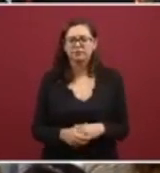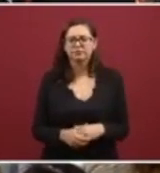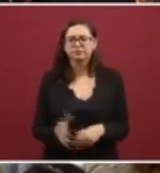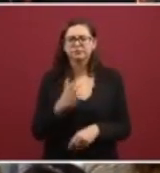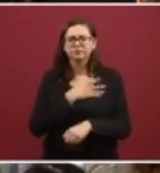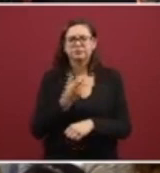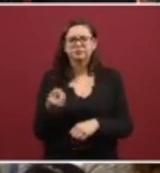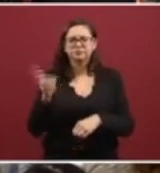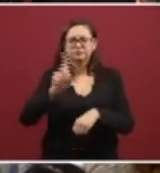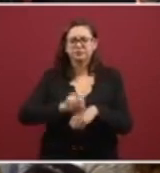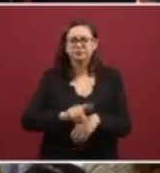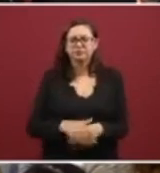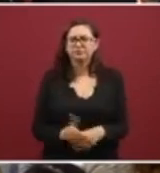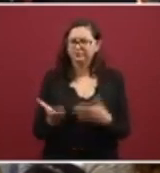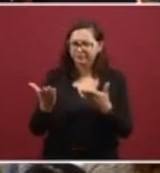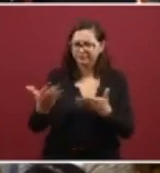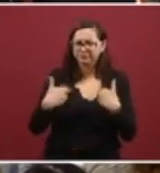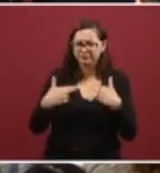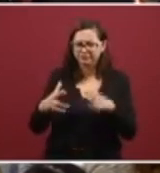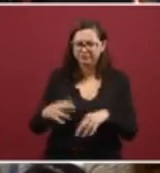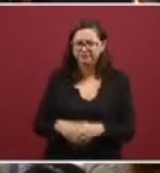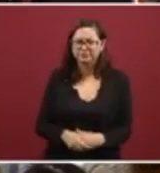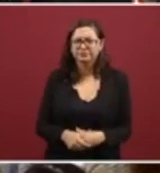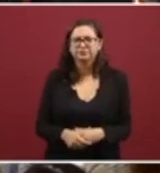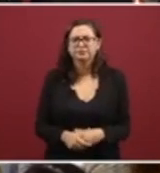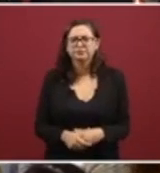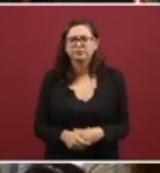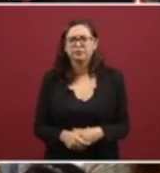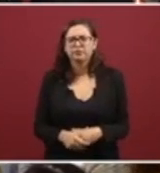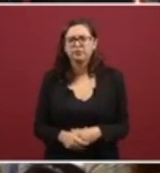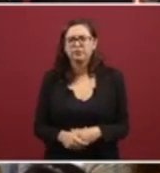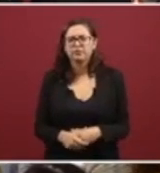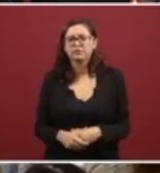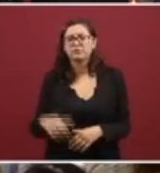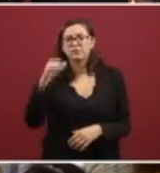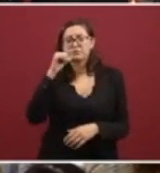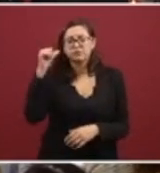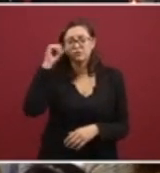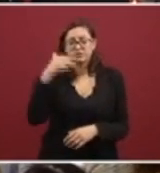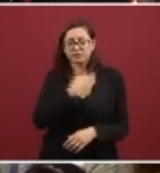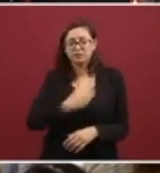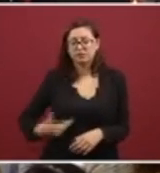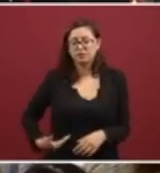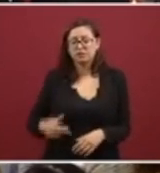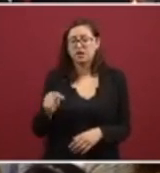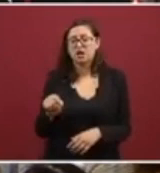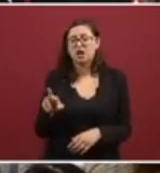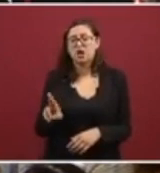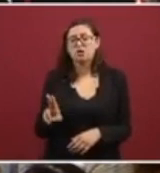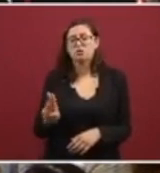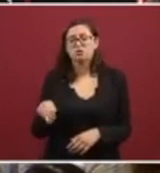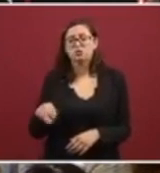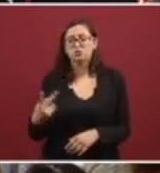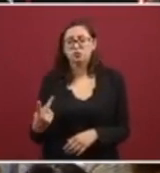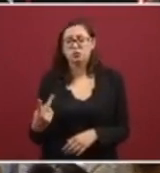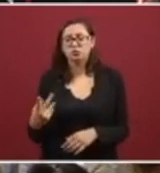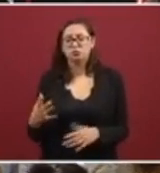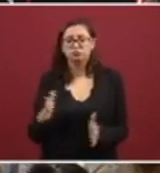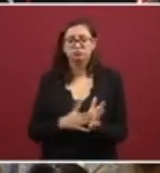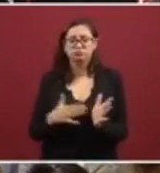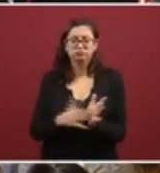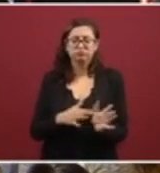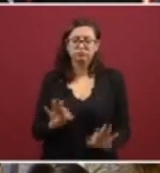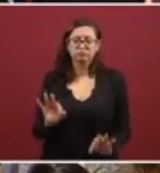Buenos días, canciller. Ayer el presidente Donald Trump mostraba este documento, bueno, este